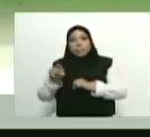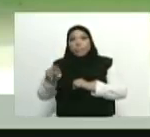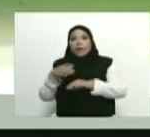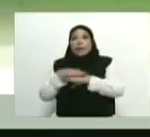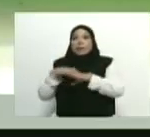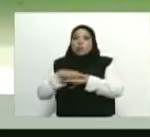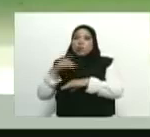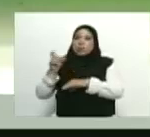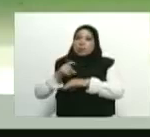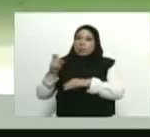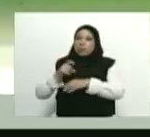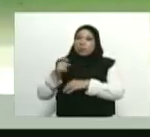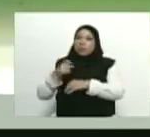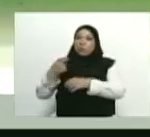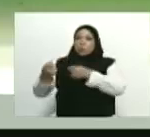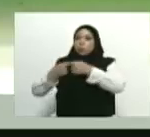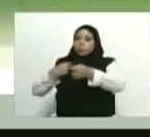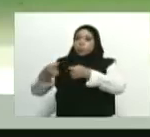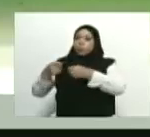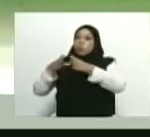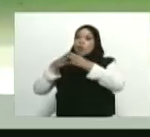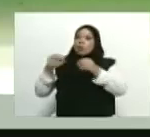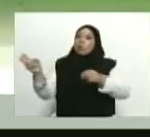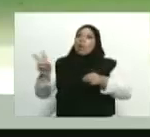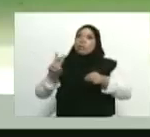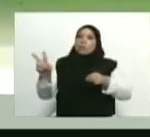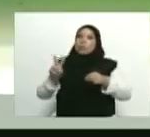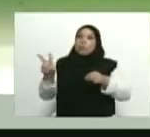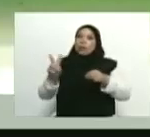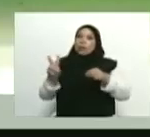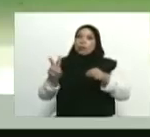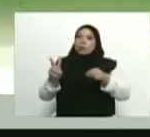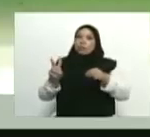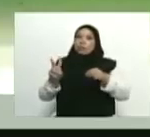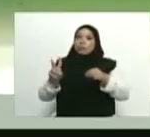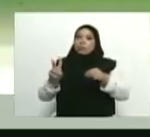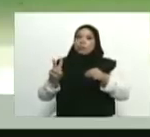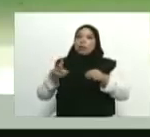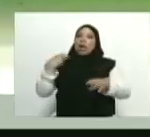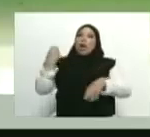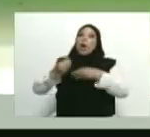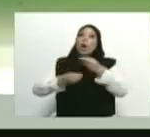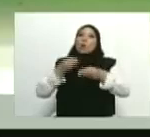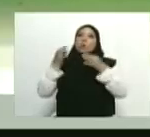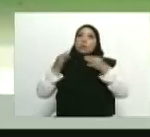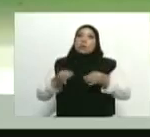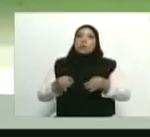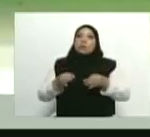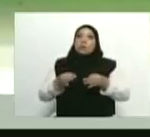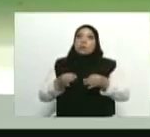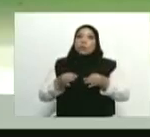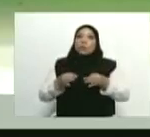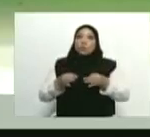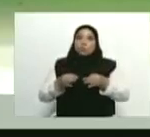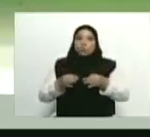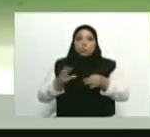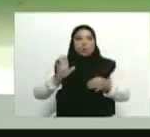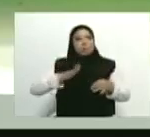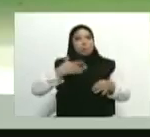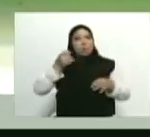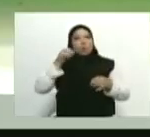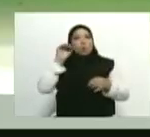el funcionamiento de los semáforos en todo el país. Eso tiene que ser una fija, chicos. No puede